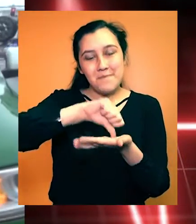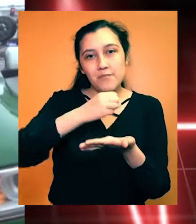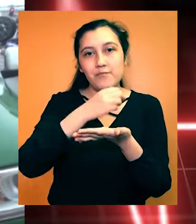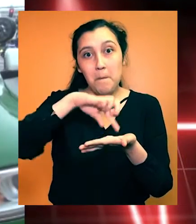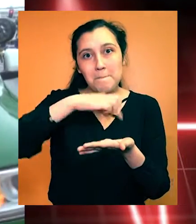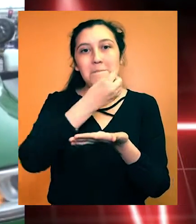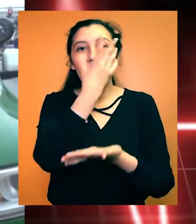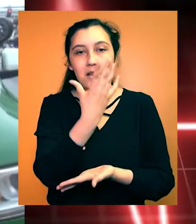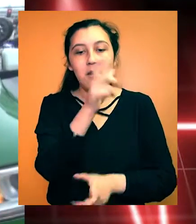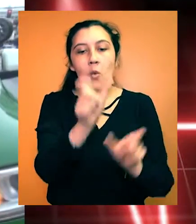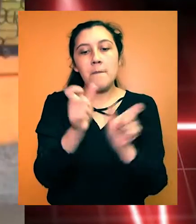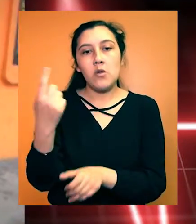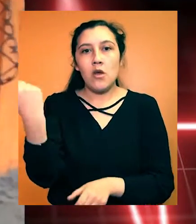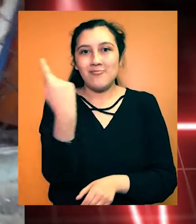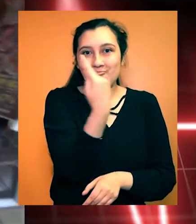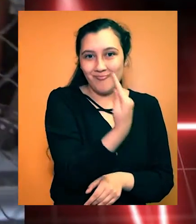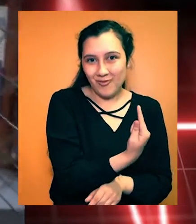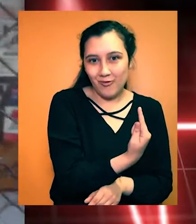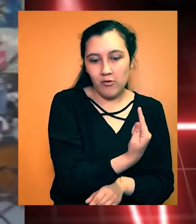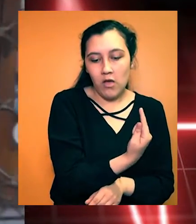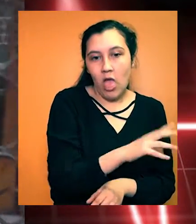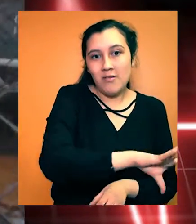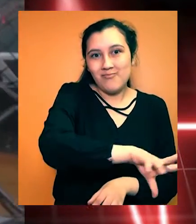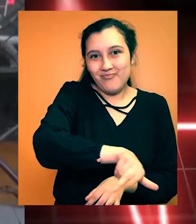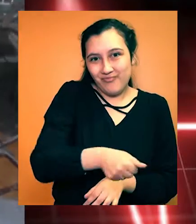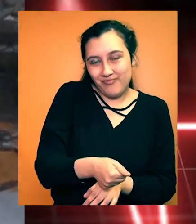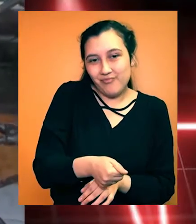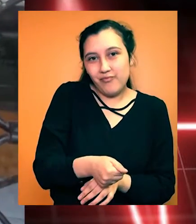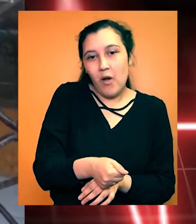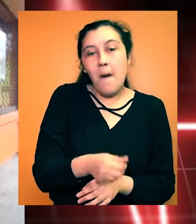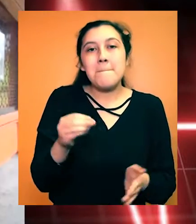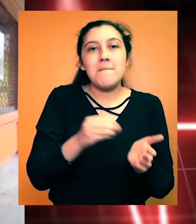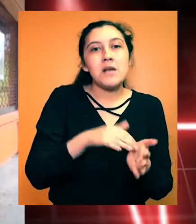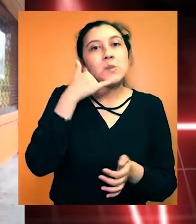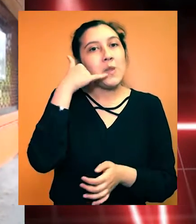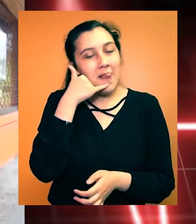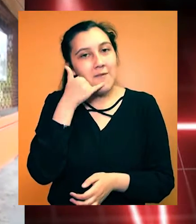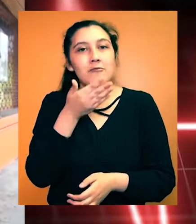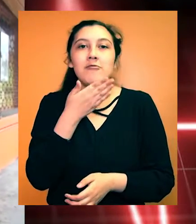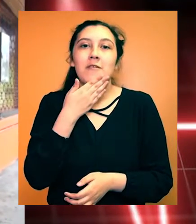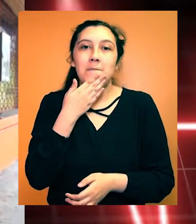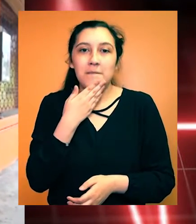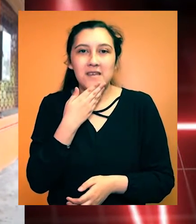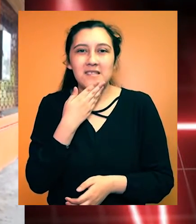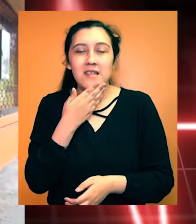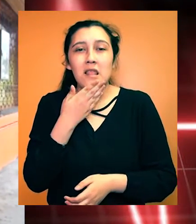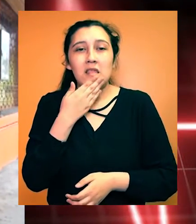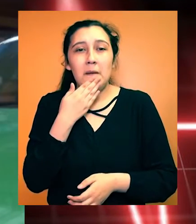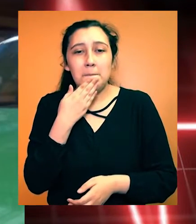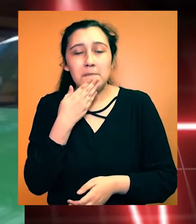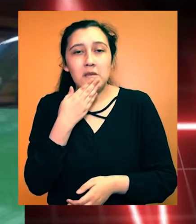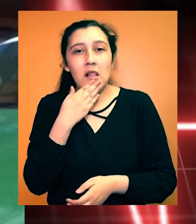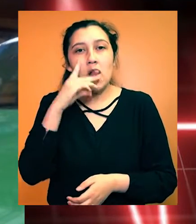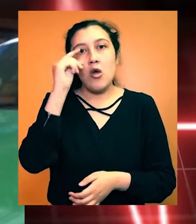Guillermo Gallardo, en el que un sujeto ingresó hasta el local comercial sustrayendo la recaudación de la caja más un teléfono celular,